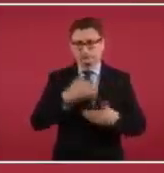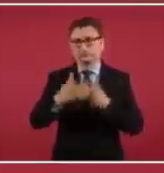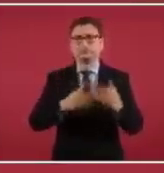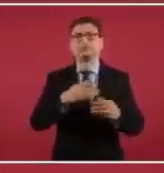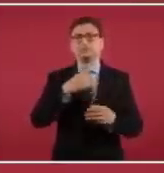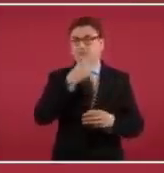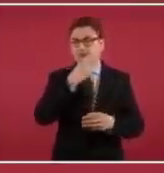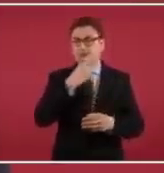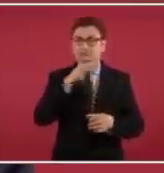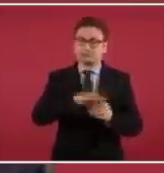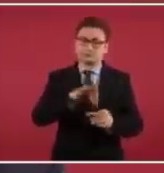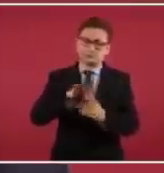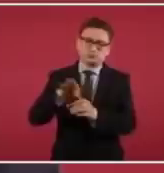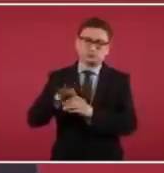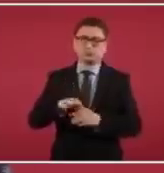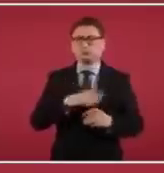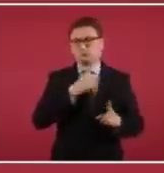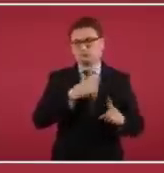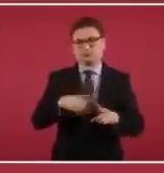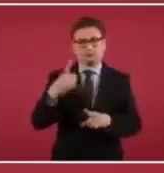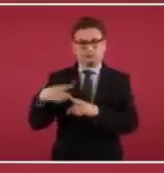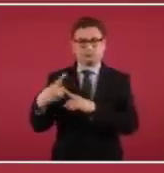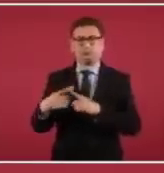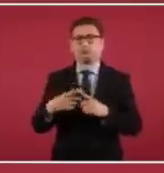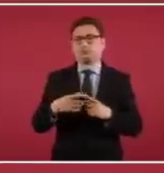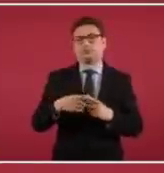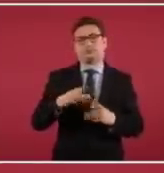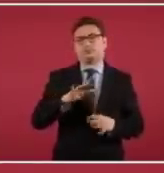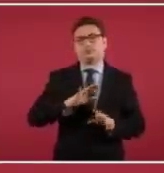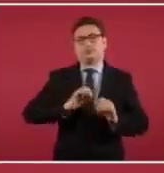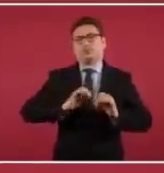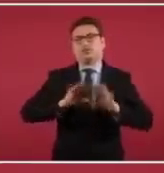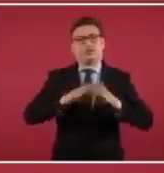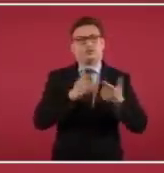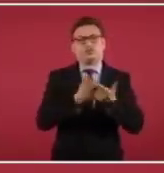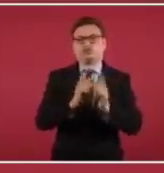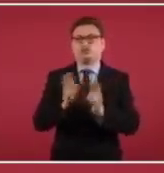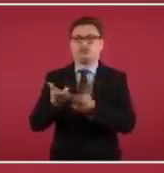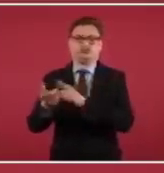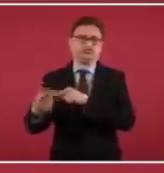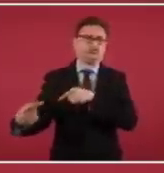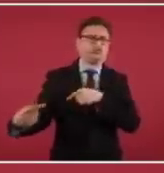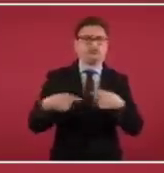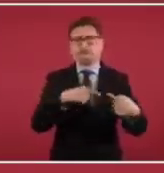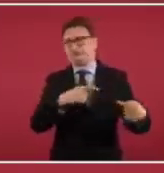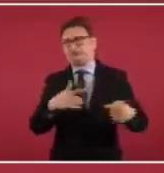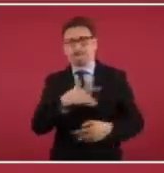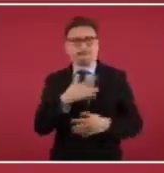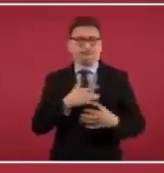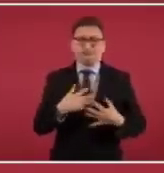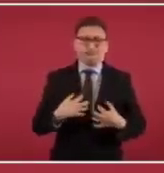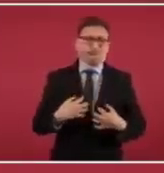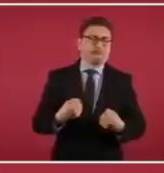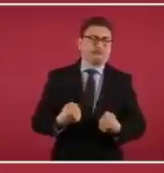pasiones y hay, como es natural en las